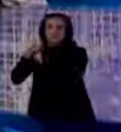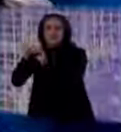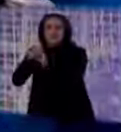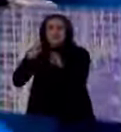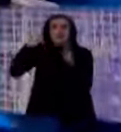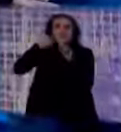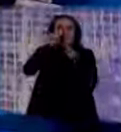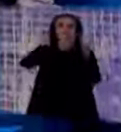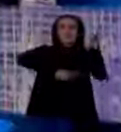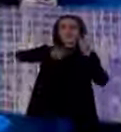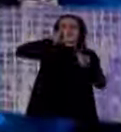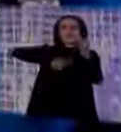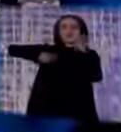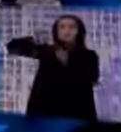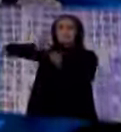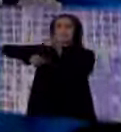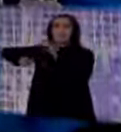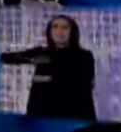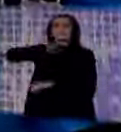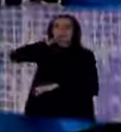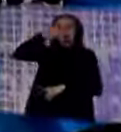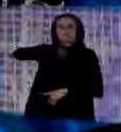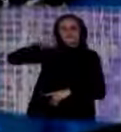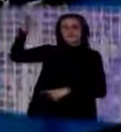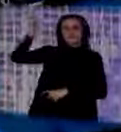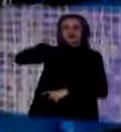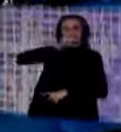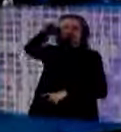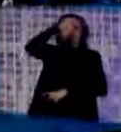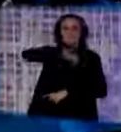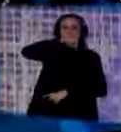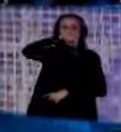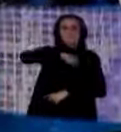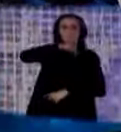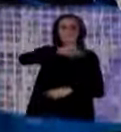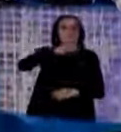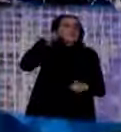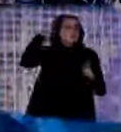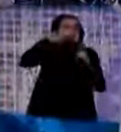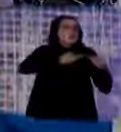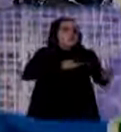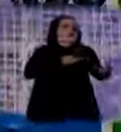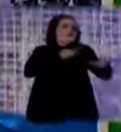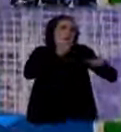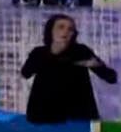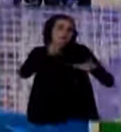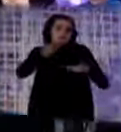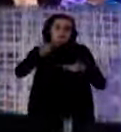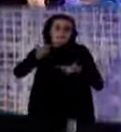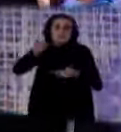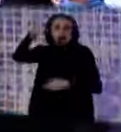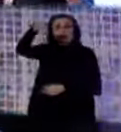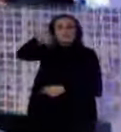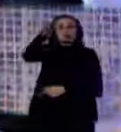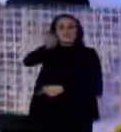problemas es la razón por la cual hemos venido para ayudarles al